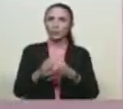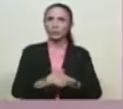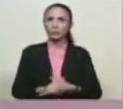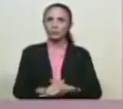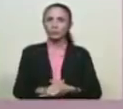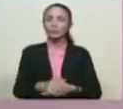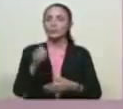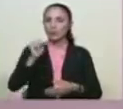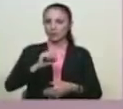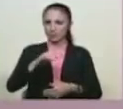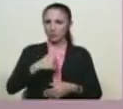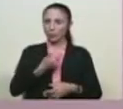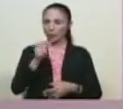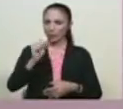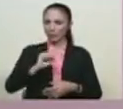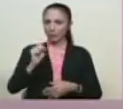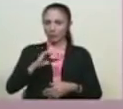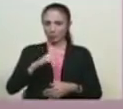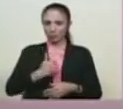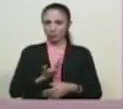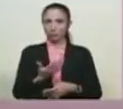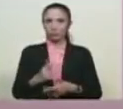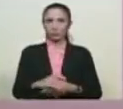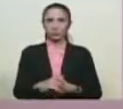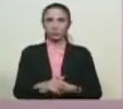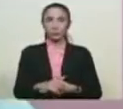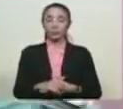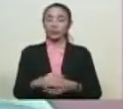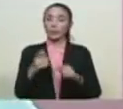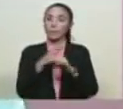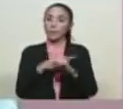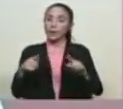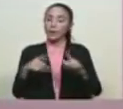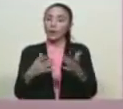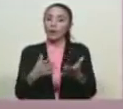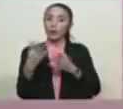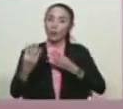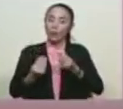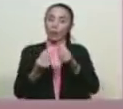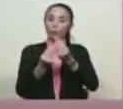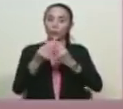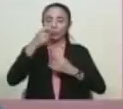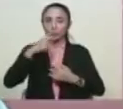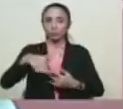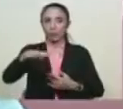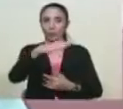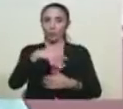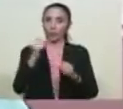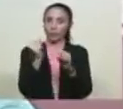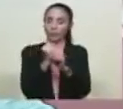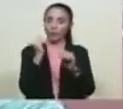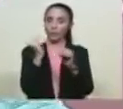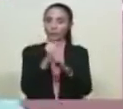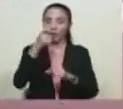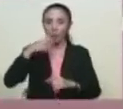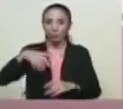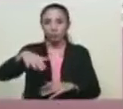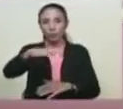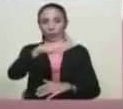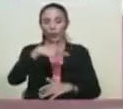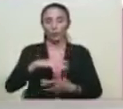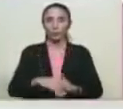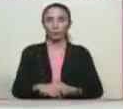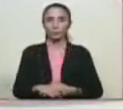Sí se puede. Pero hay que gobernar para los pueblos. Hay que gobernar para